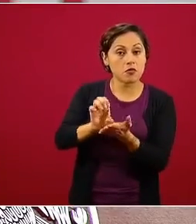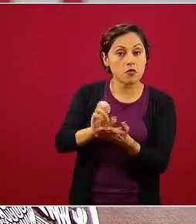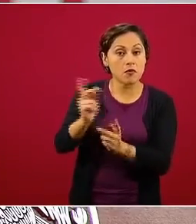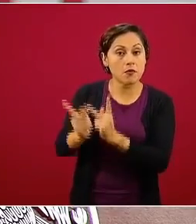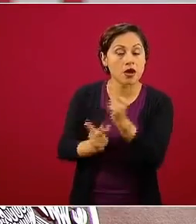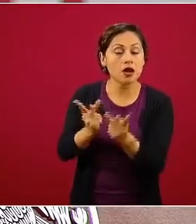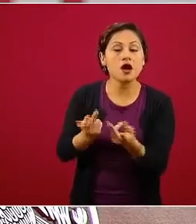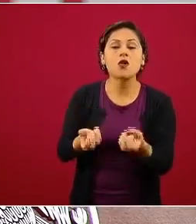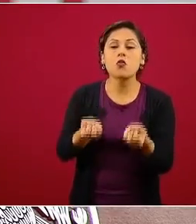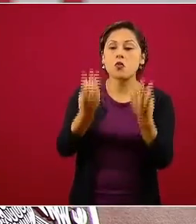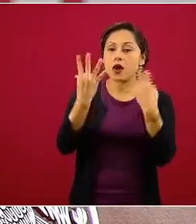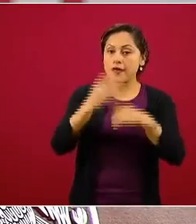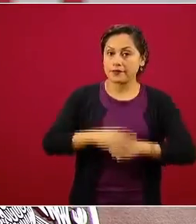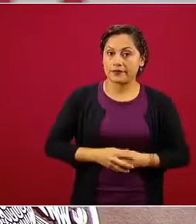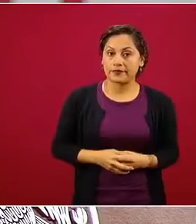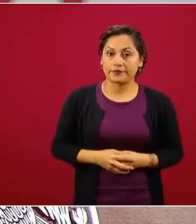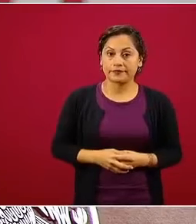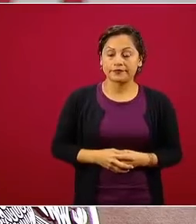cuántos